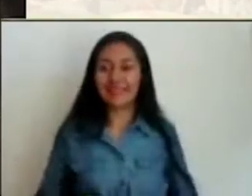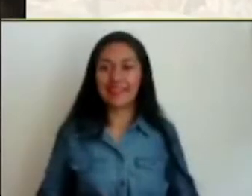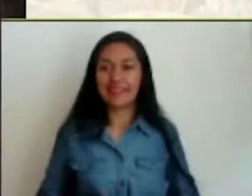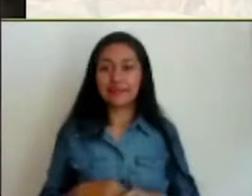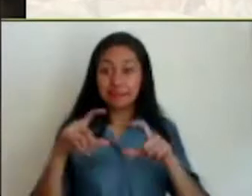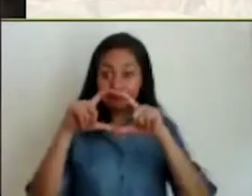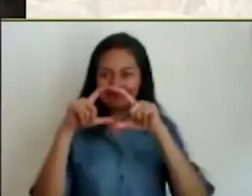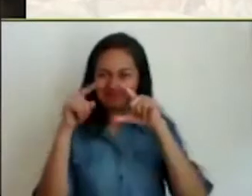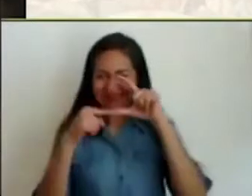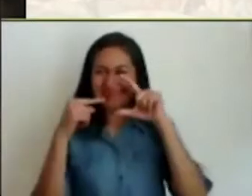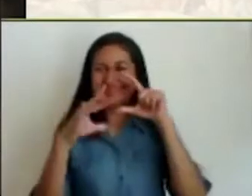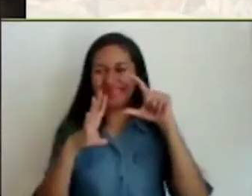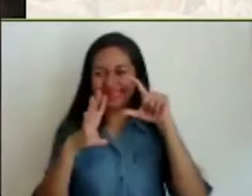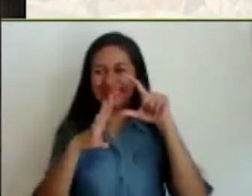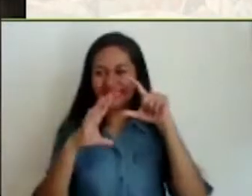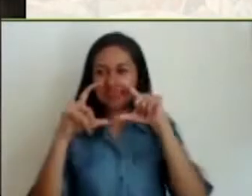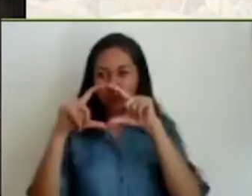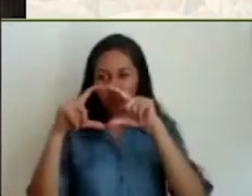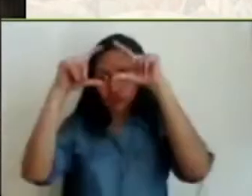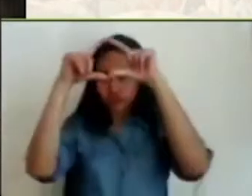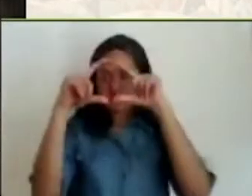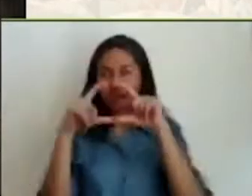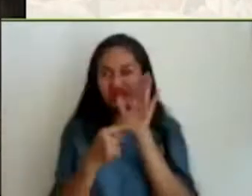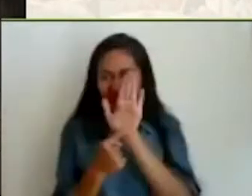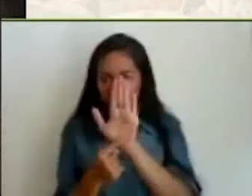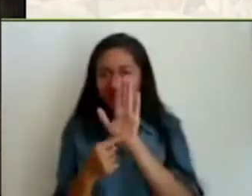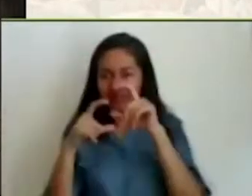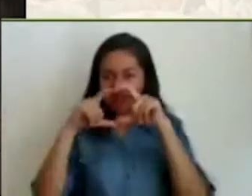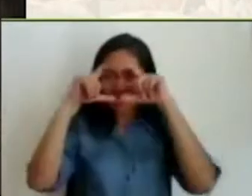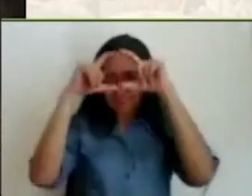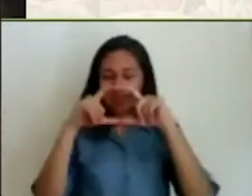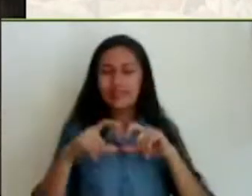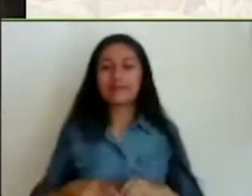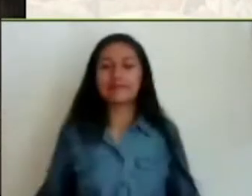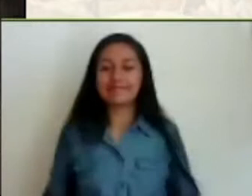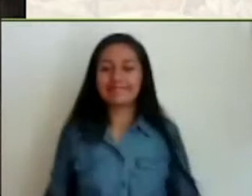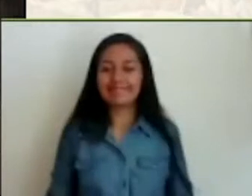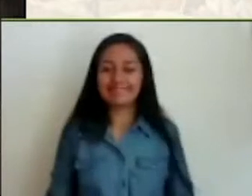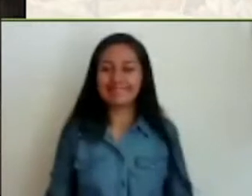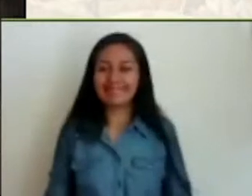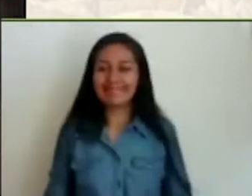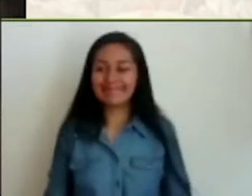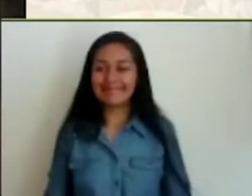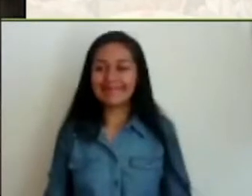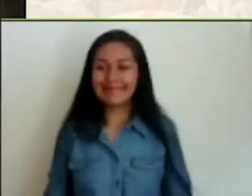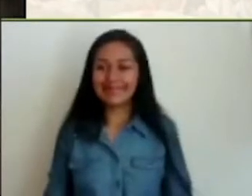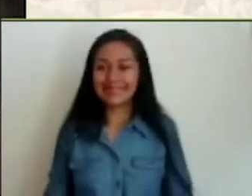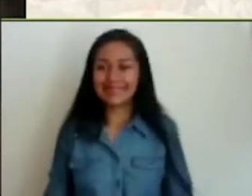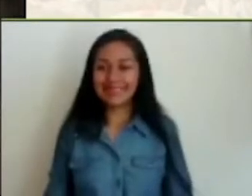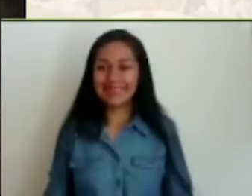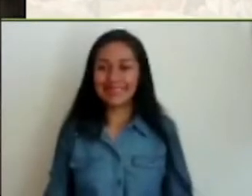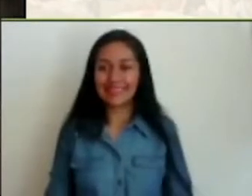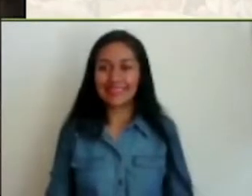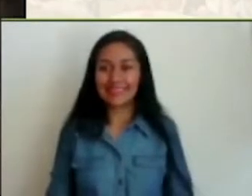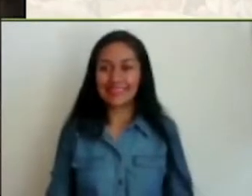Sul contorno si legge Dedi suavitate modoris, emanai soavi effluvi. Profumi.